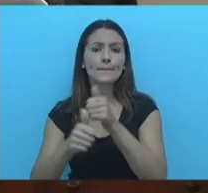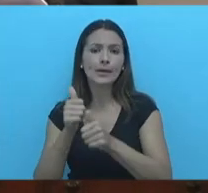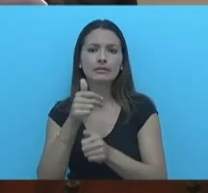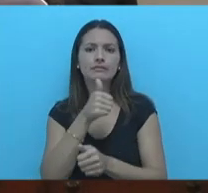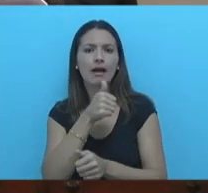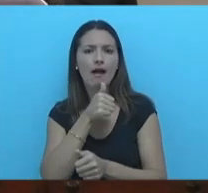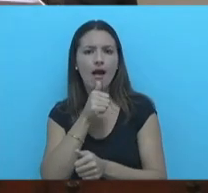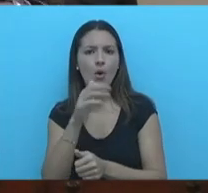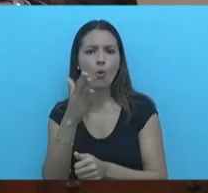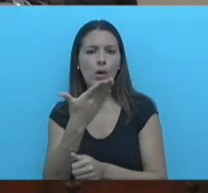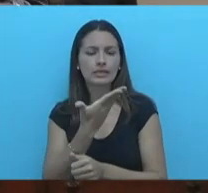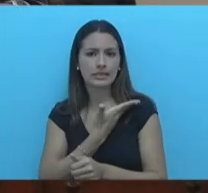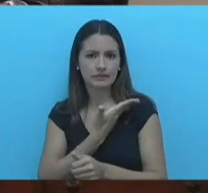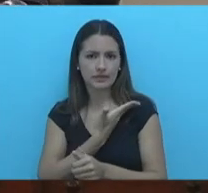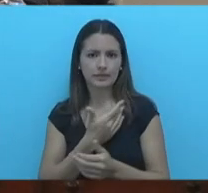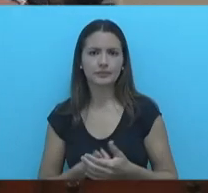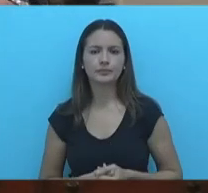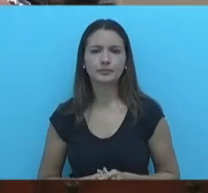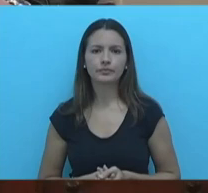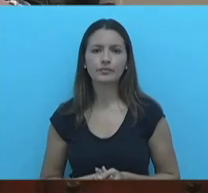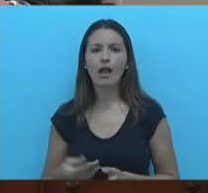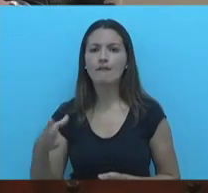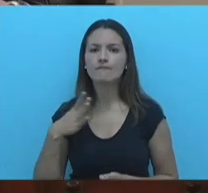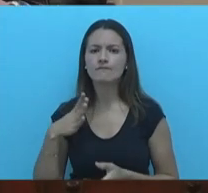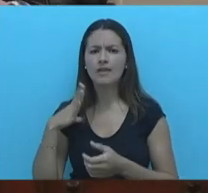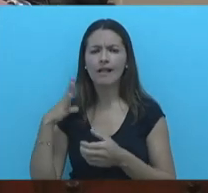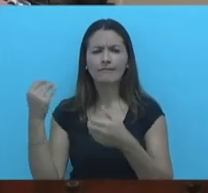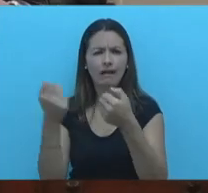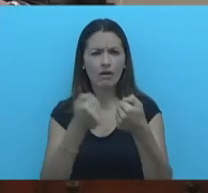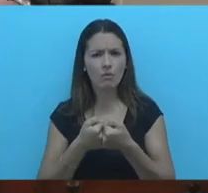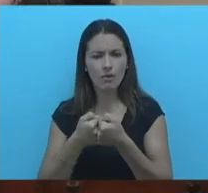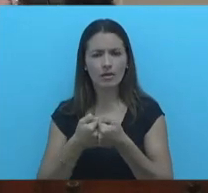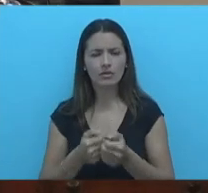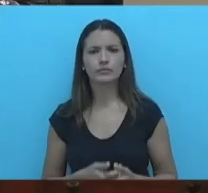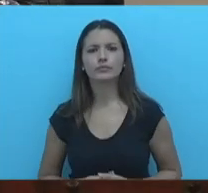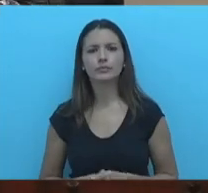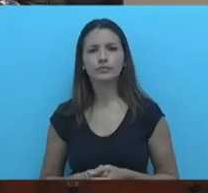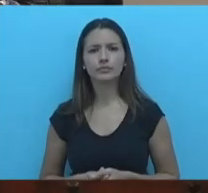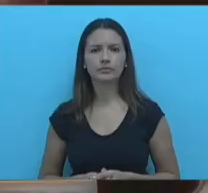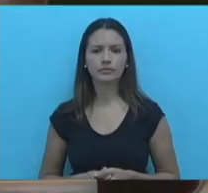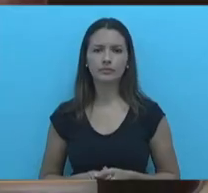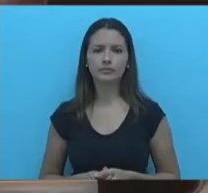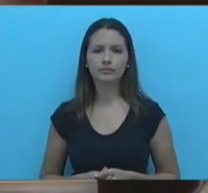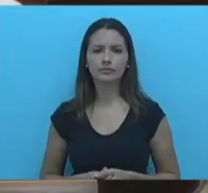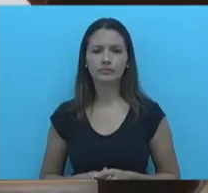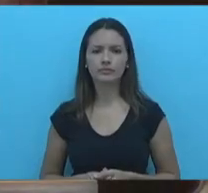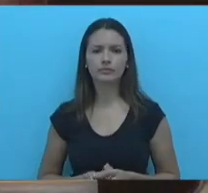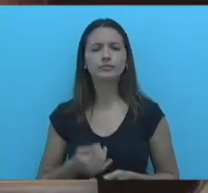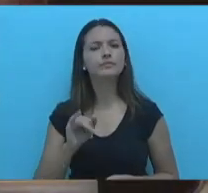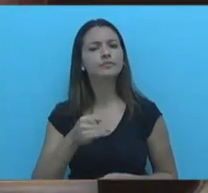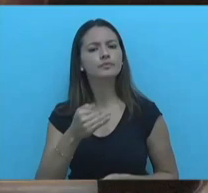nota 8884. No tiene dictamen de comisión. Diputado Justiniani, tiene uso de la palabra. Sí, gracias,